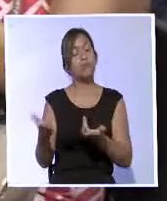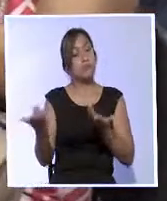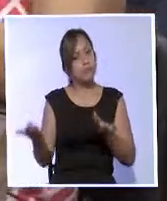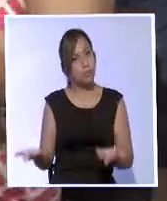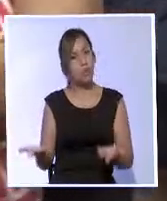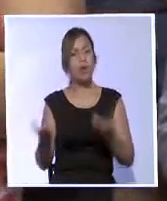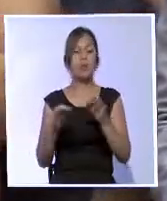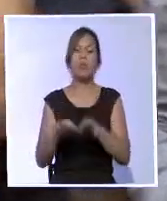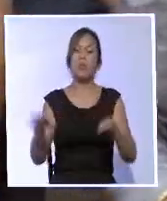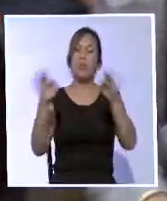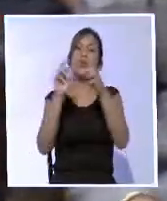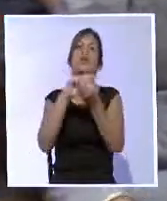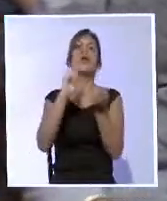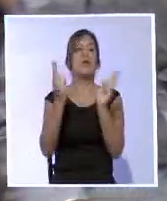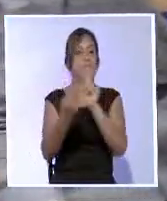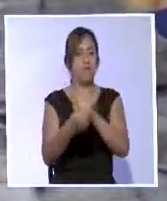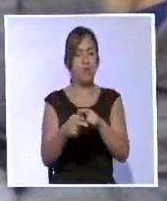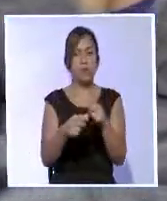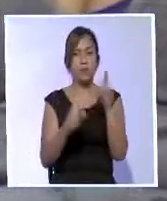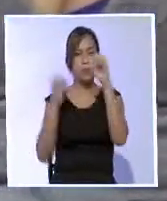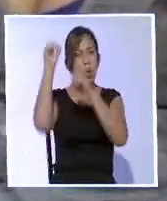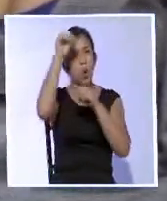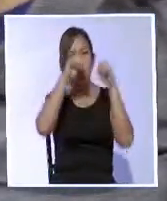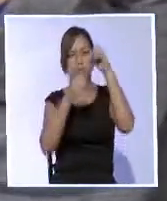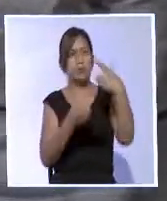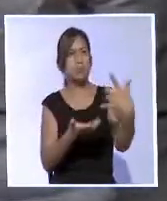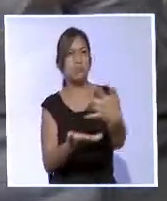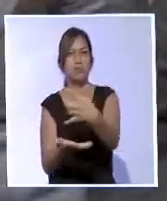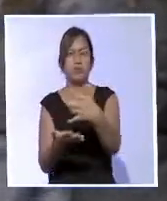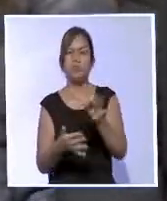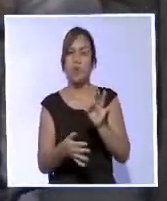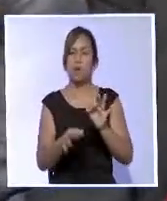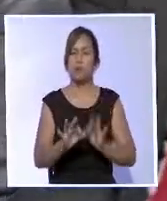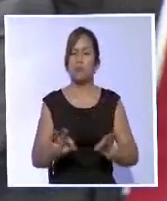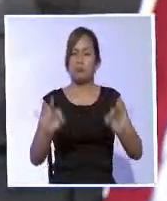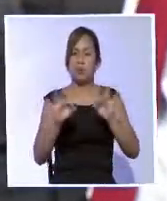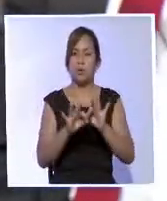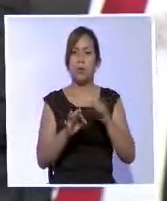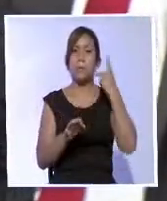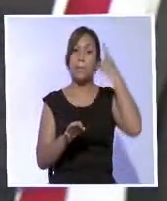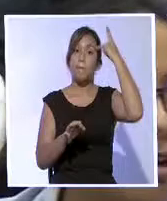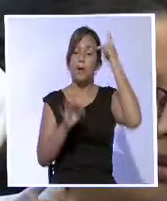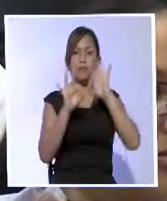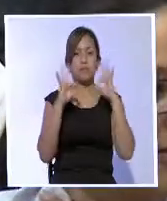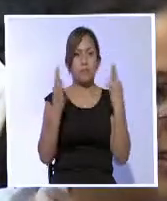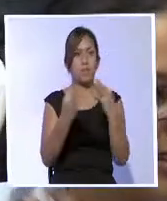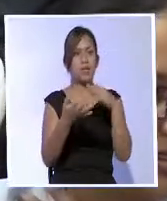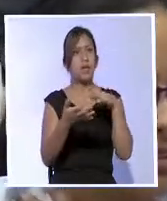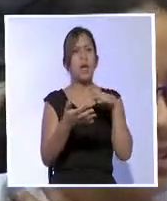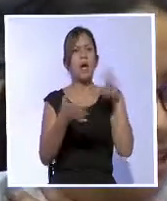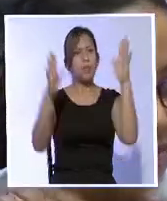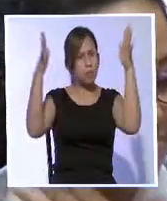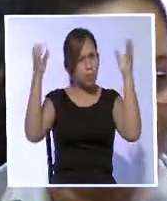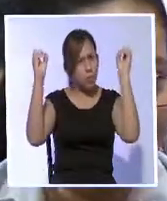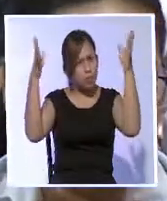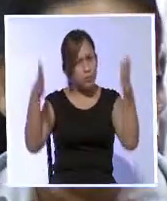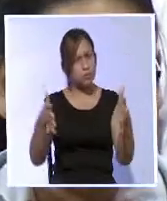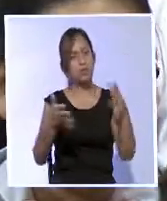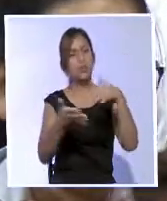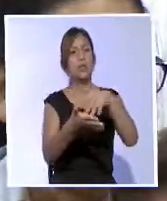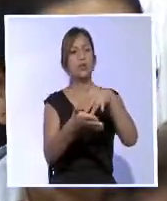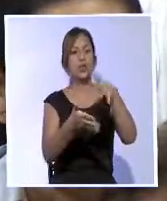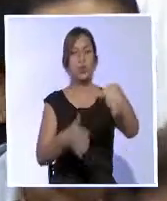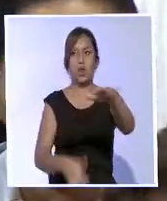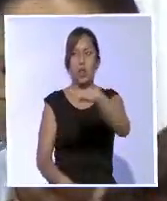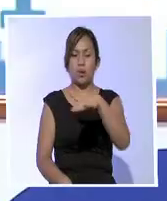son importantes porque recogen las aspiraciones de los docentes estudiantes y padres de familia no obstante reconoció los avances en estos 10